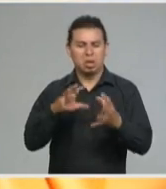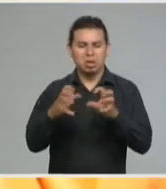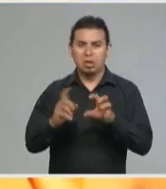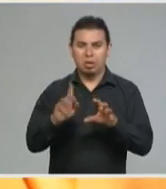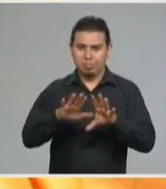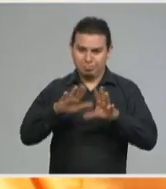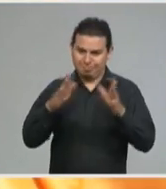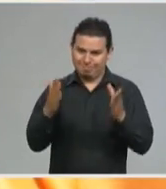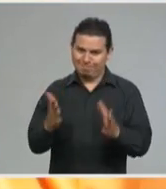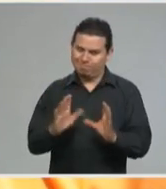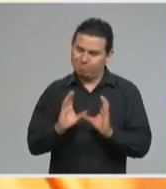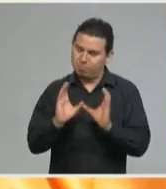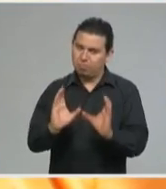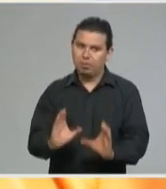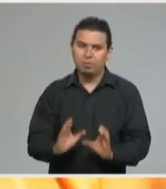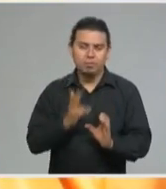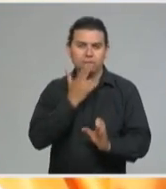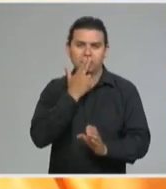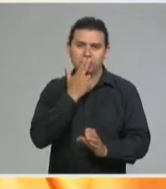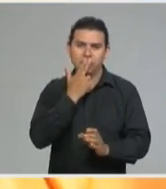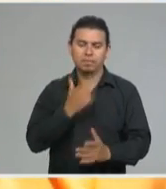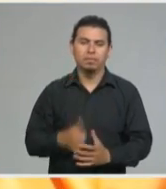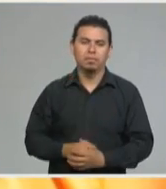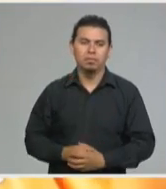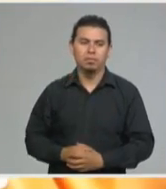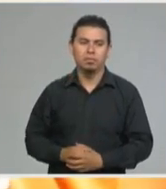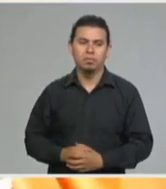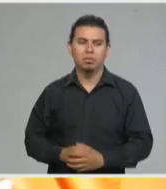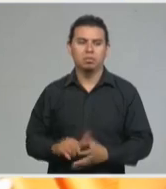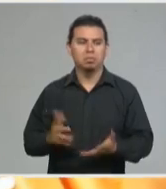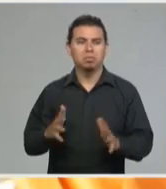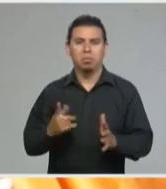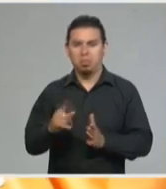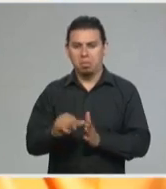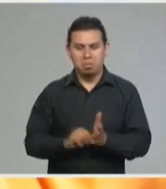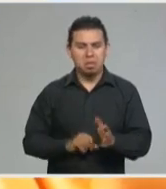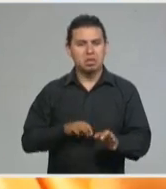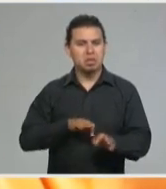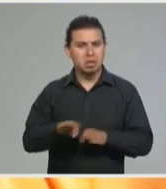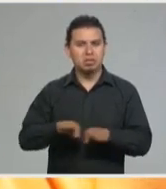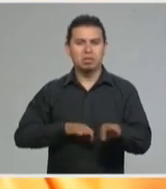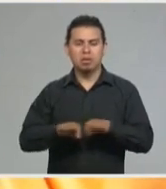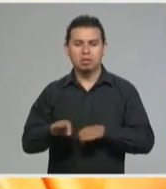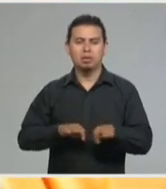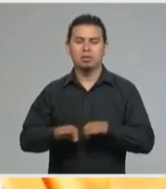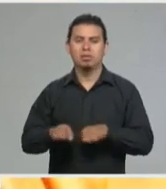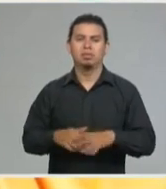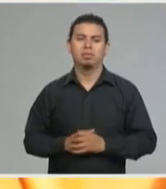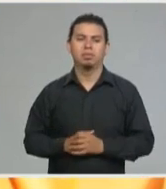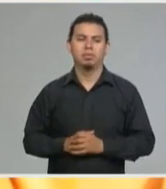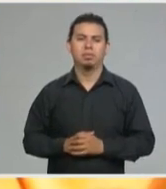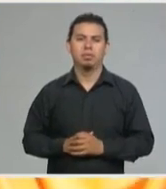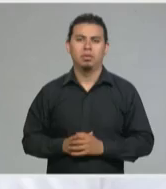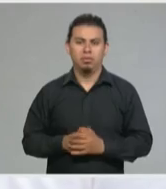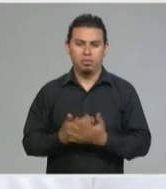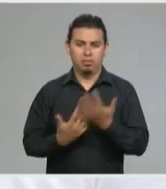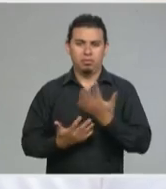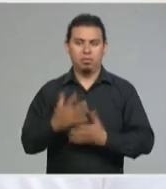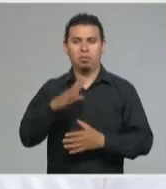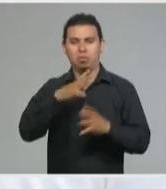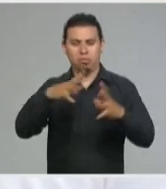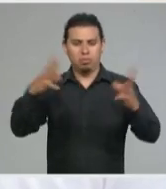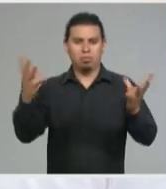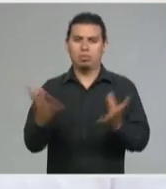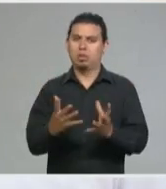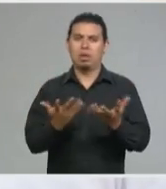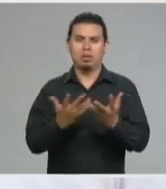Entonces, es un proceso que se lleva durante casi un mes aproximadamente en la elaboración del globo. Elaboramos